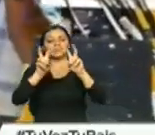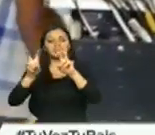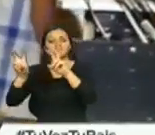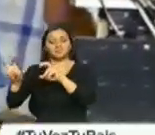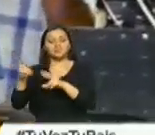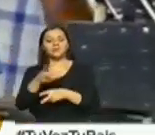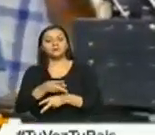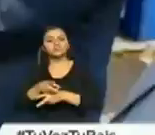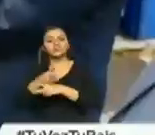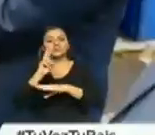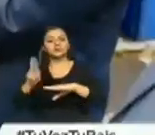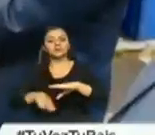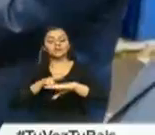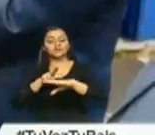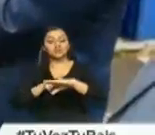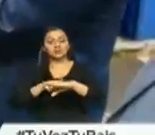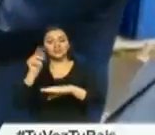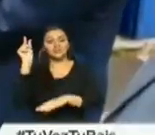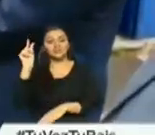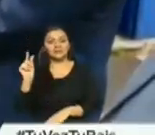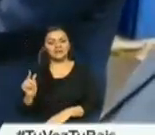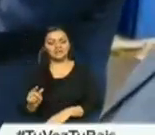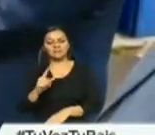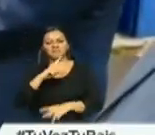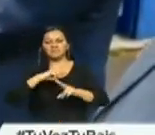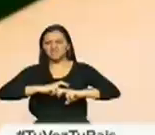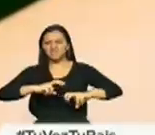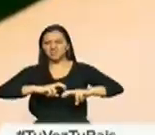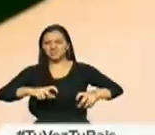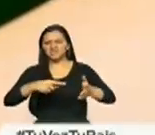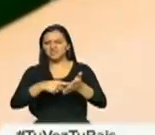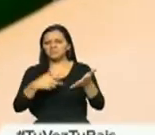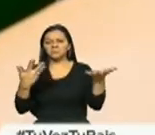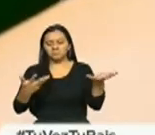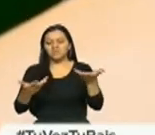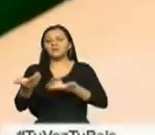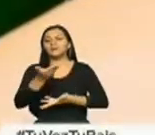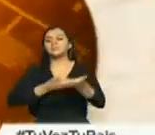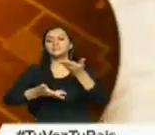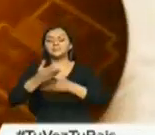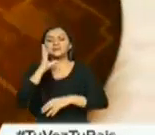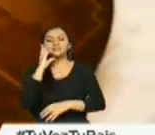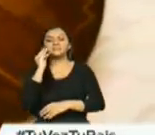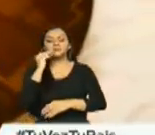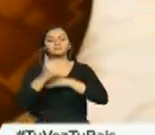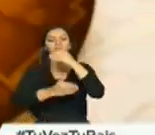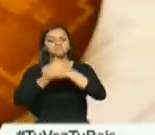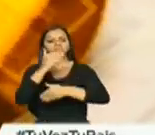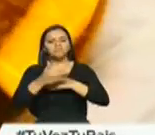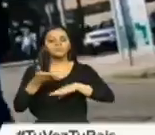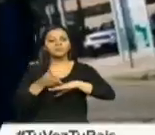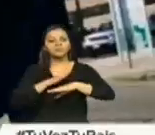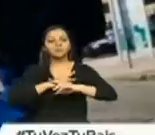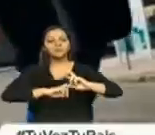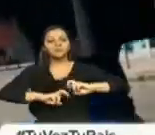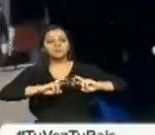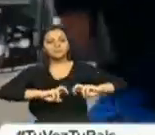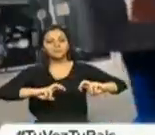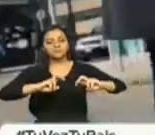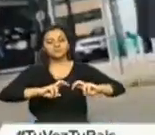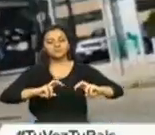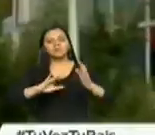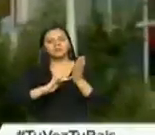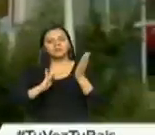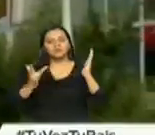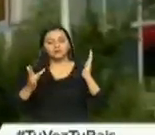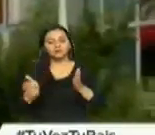Nacional de Investigación de Italia, con el objetivo de conocer e intercambiar experiencias sobre adelantos científicos y tecnológicos.